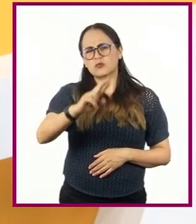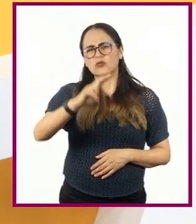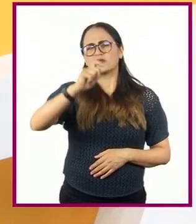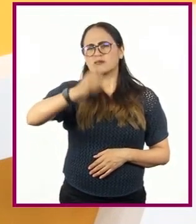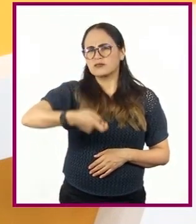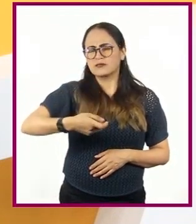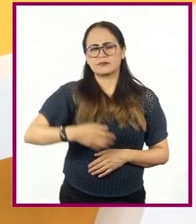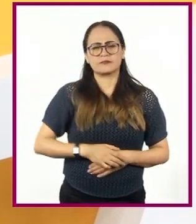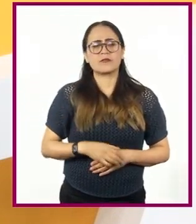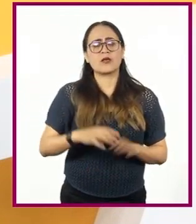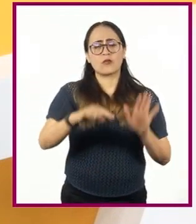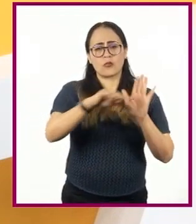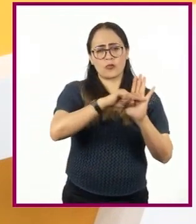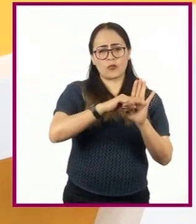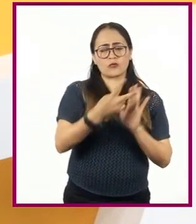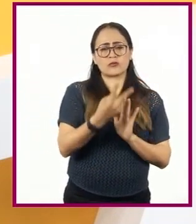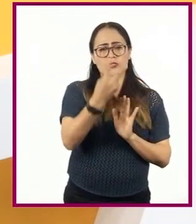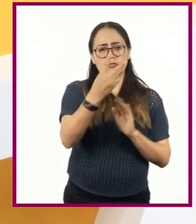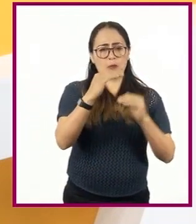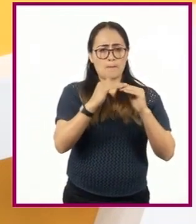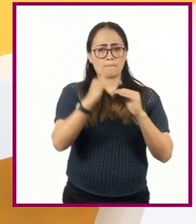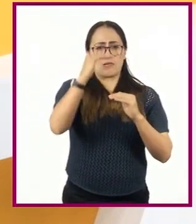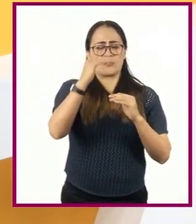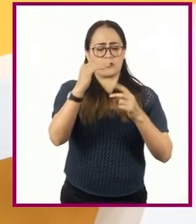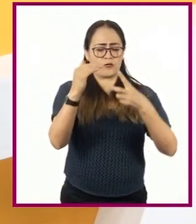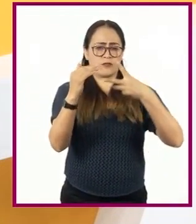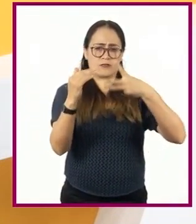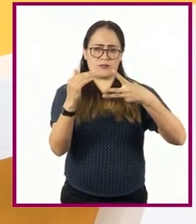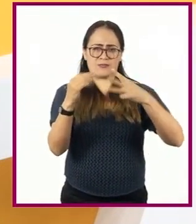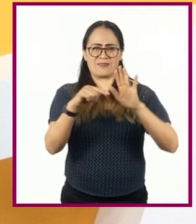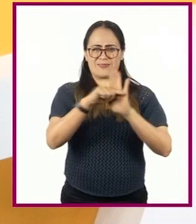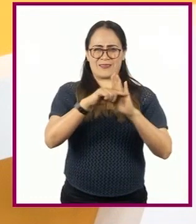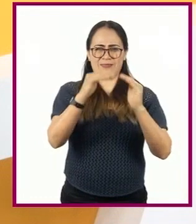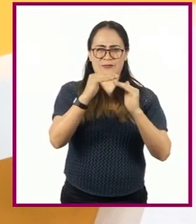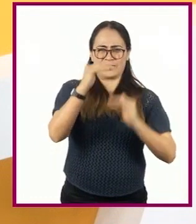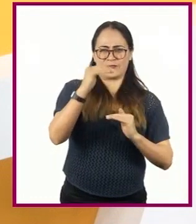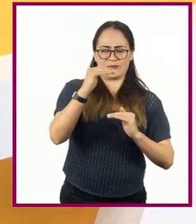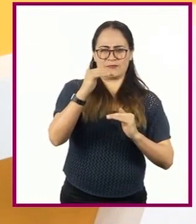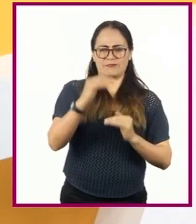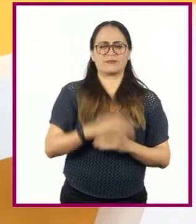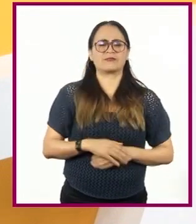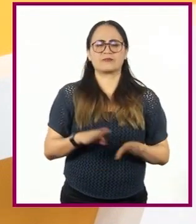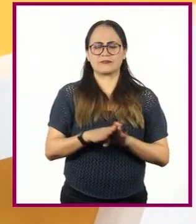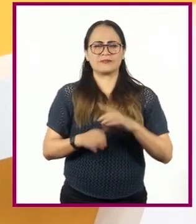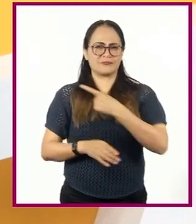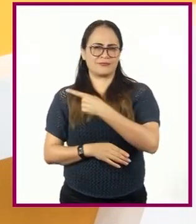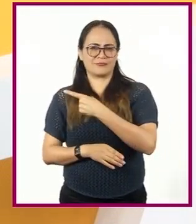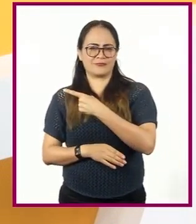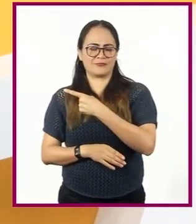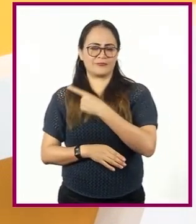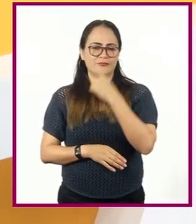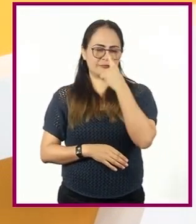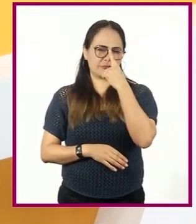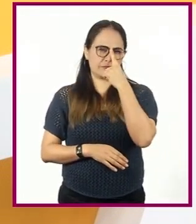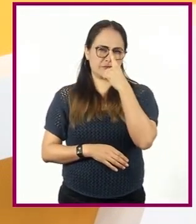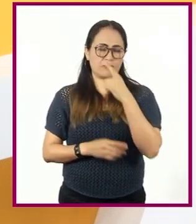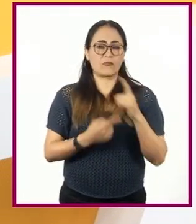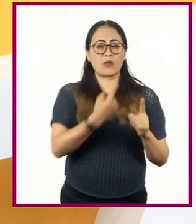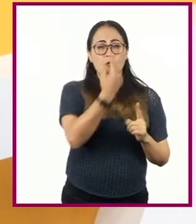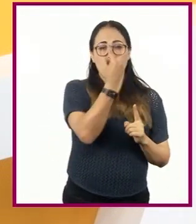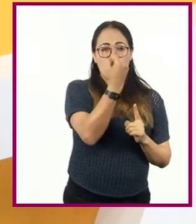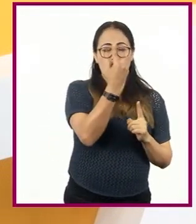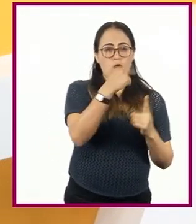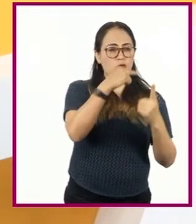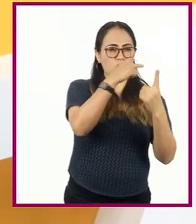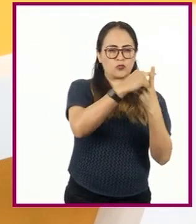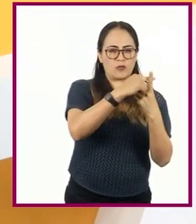que 2 negativo es mayor que 3 negativo. Esto se puede interpretar como, al sumar 1 a 3